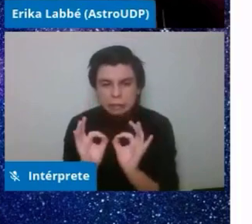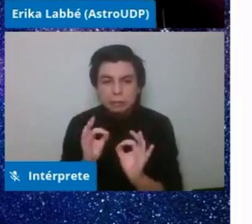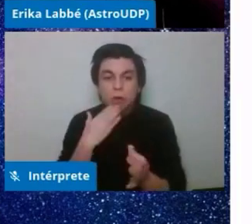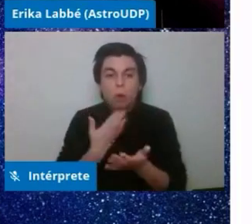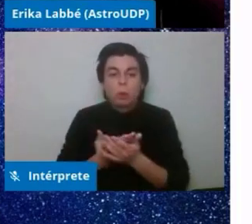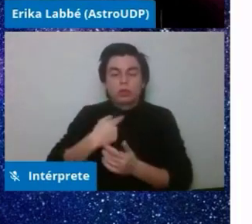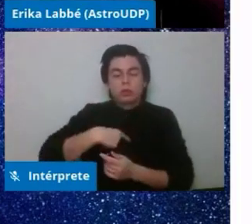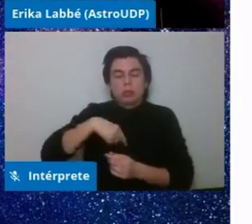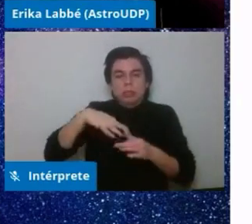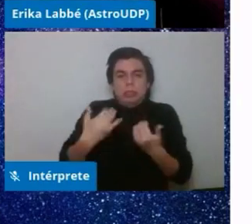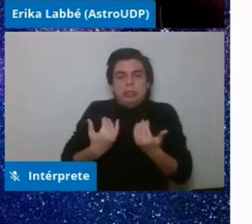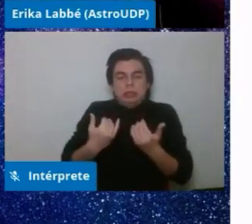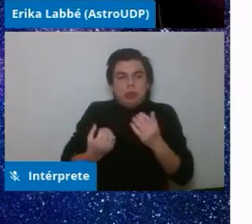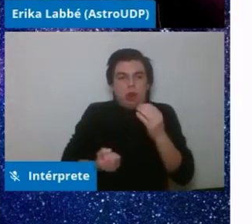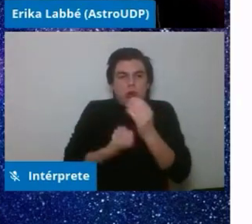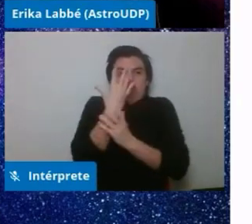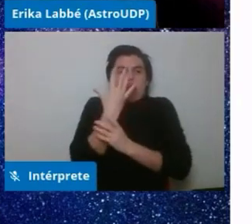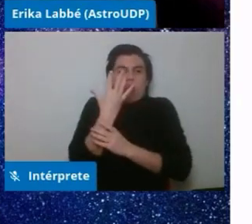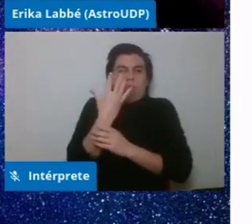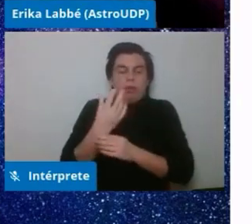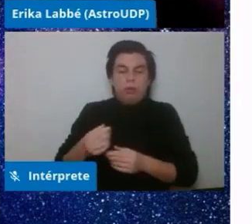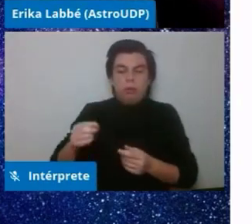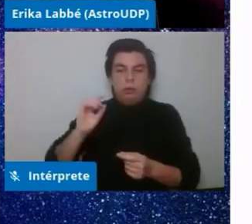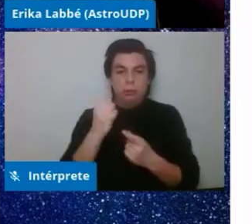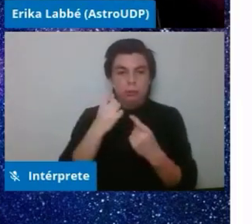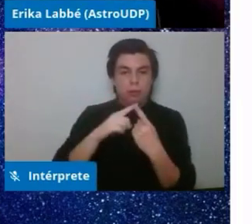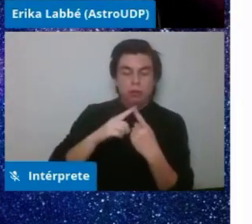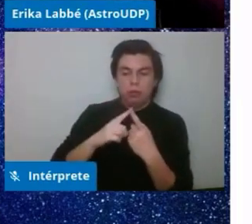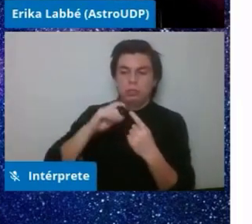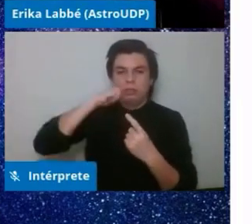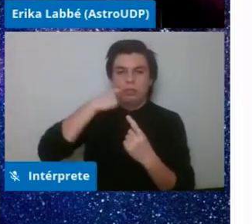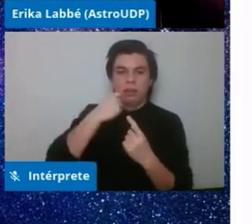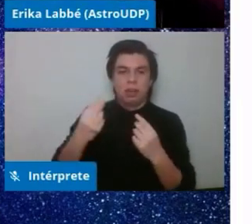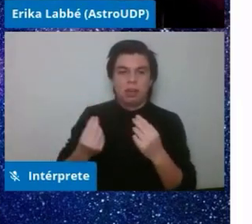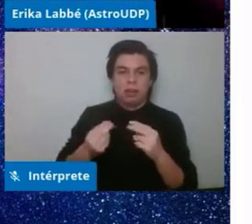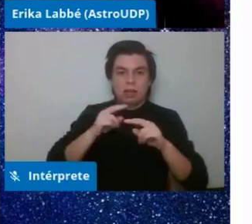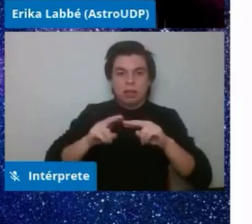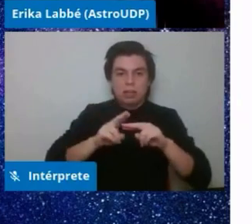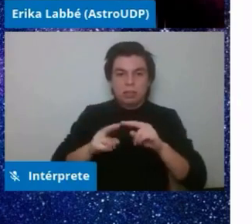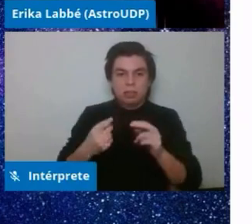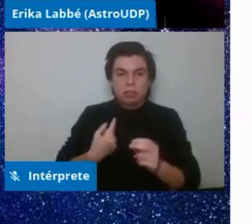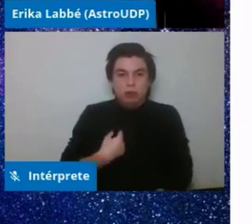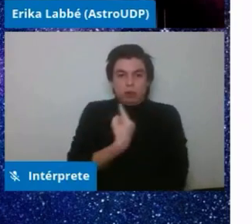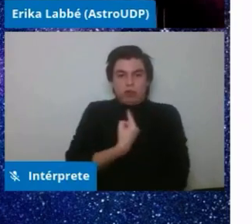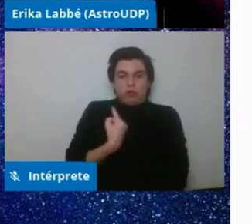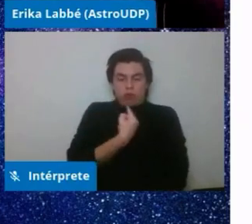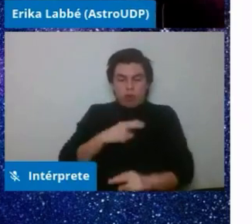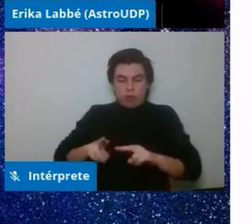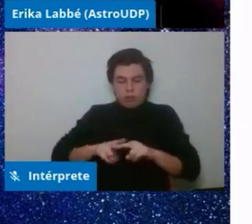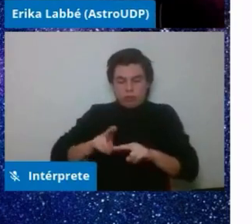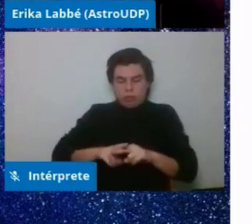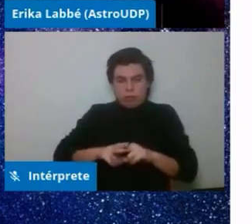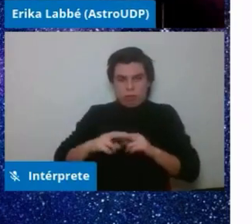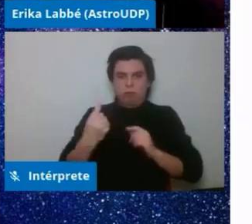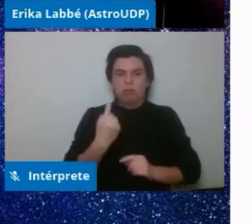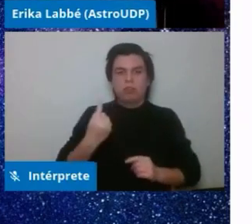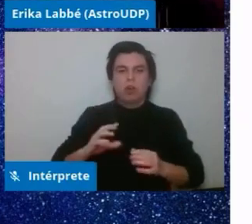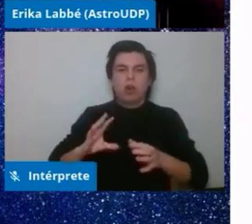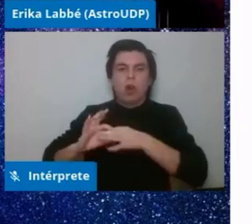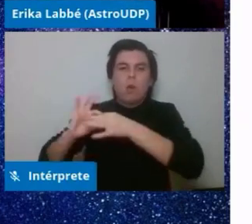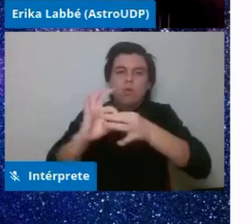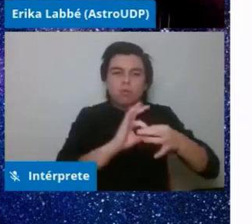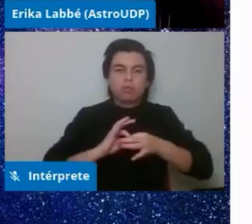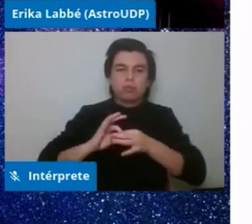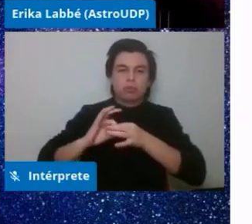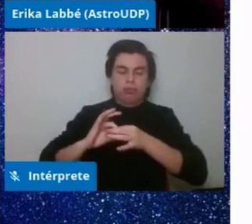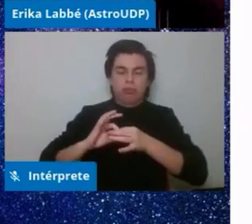un lado está la idea de la co-creación, que es, bueno, no me voy a sentar yo sola a imaginar cómo le explico la